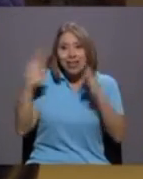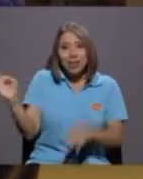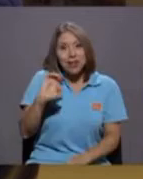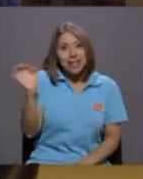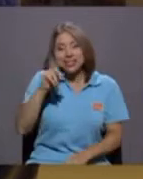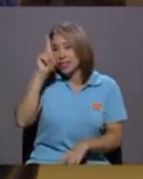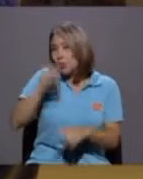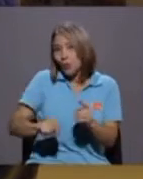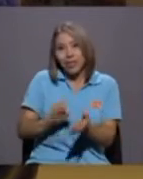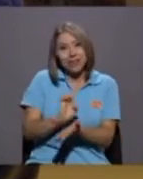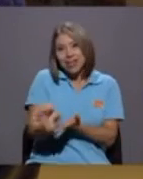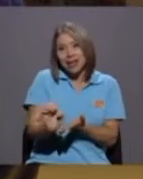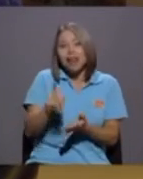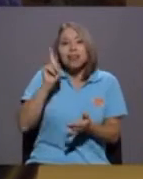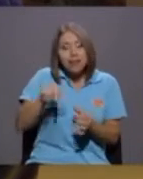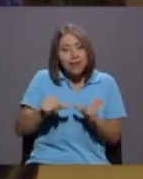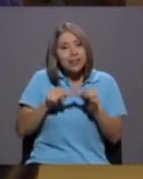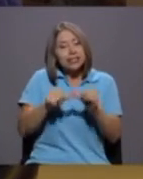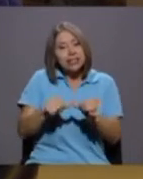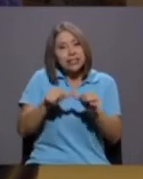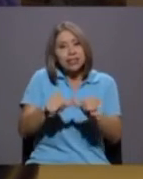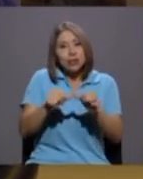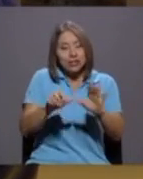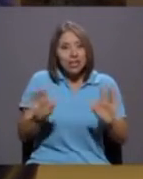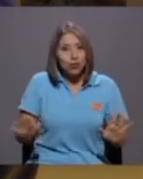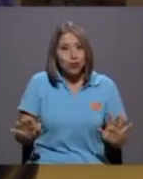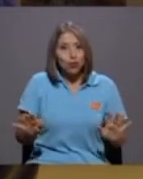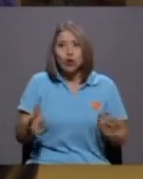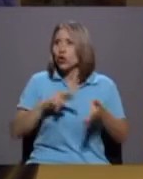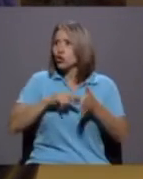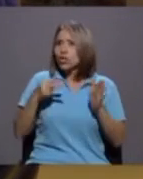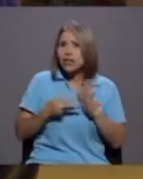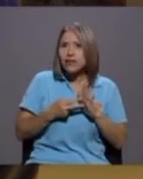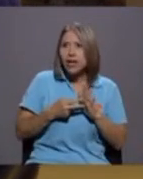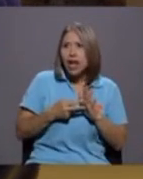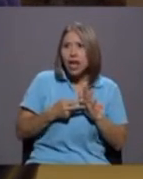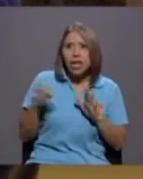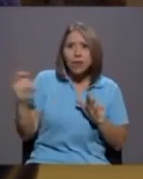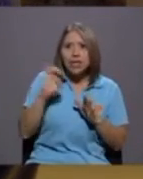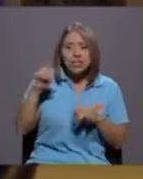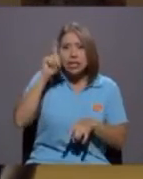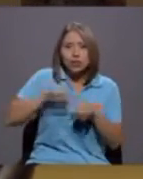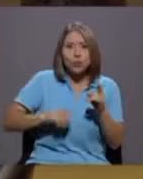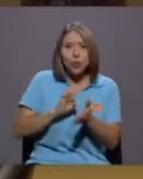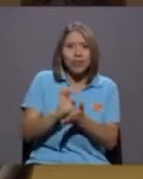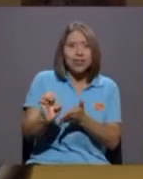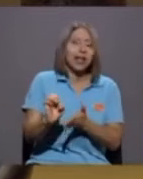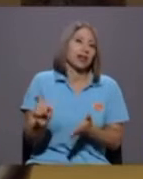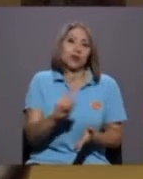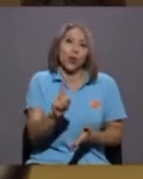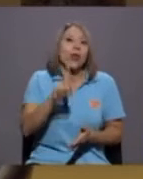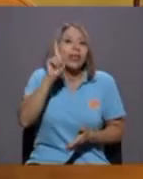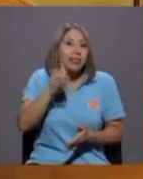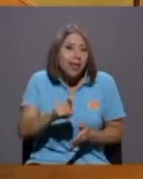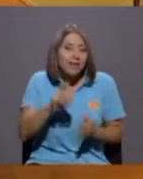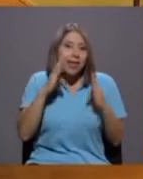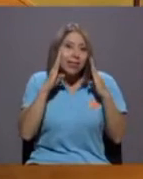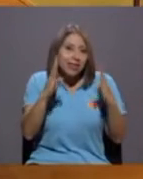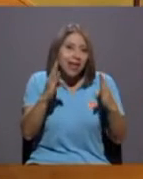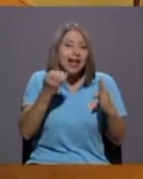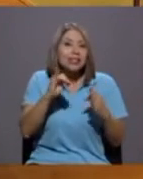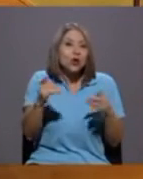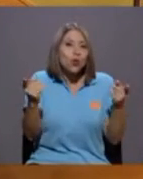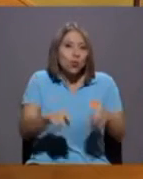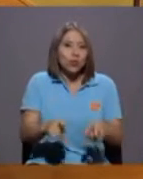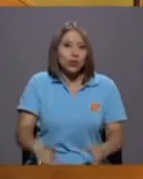evitar, eso hay que seguirlo haciendo. Digo, no es que las emergencias no se puedan evitar, es que no se puede evitar el tener que atenderlas si ocurren, ¿verdad?